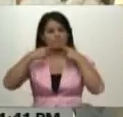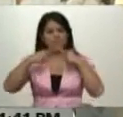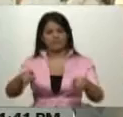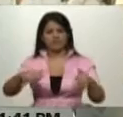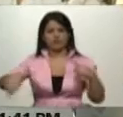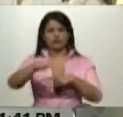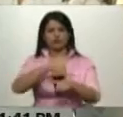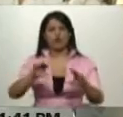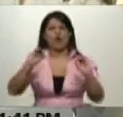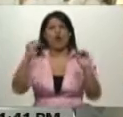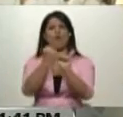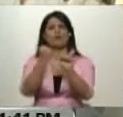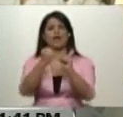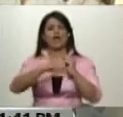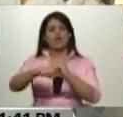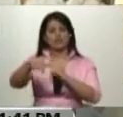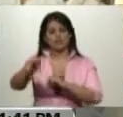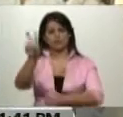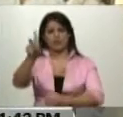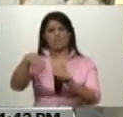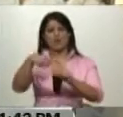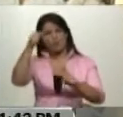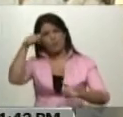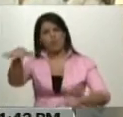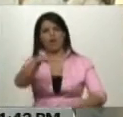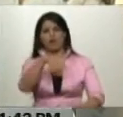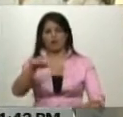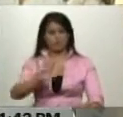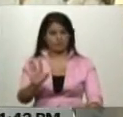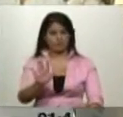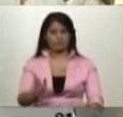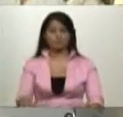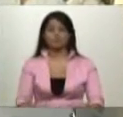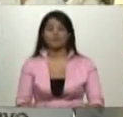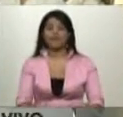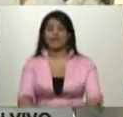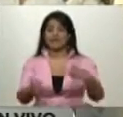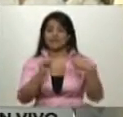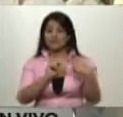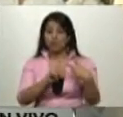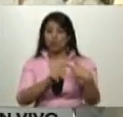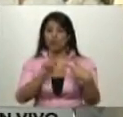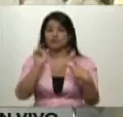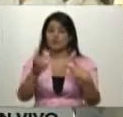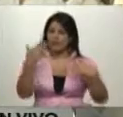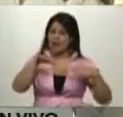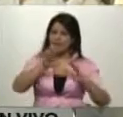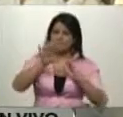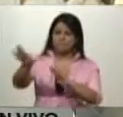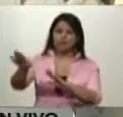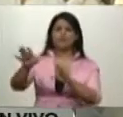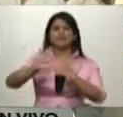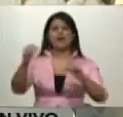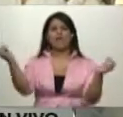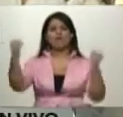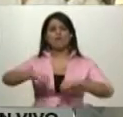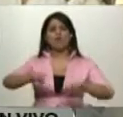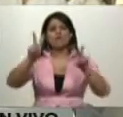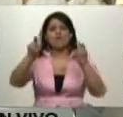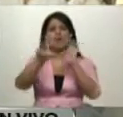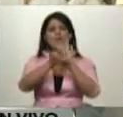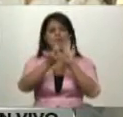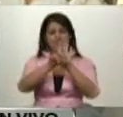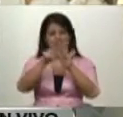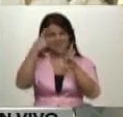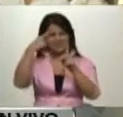a la clase obrera venezolana y al pueblo en general. Adicionalmente a ello, respaldar la aprobación de esta nueva ley de inamovilidad